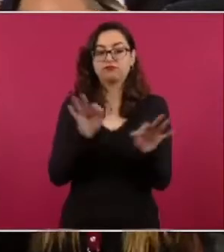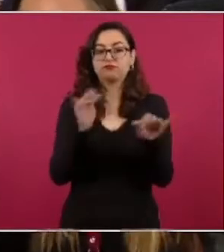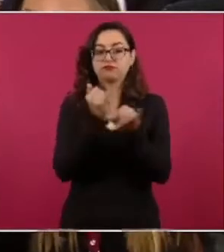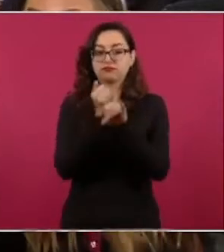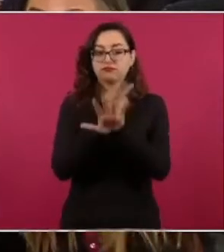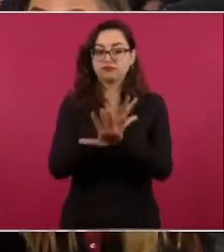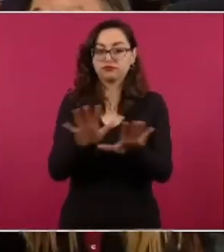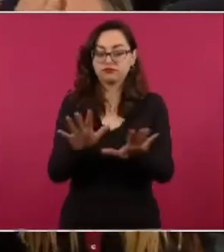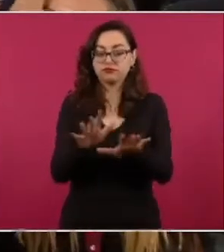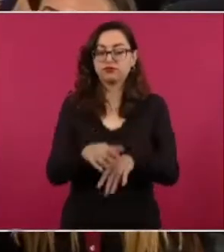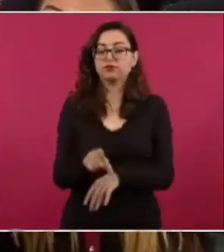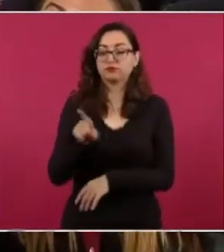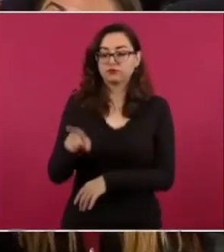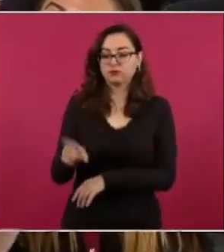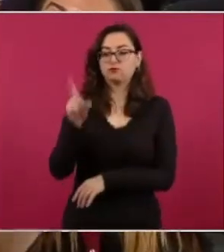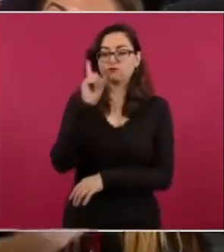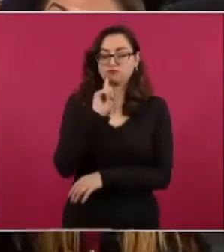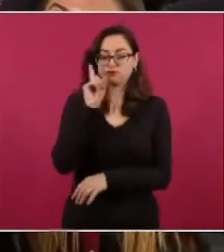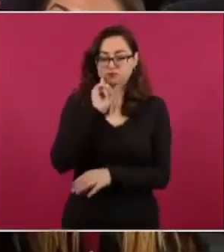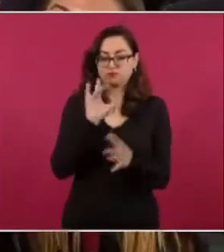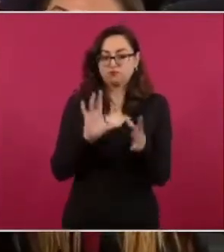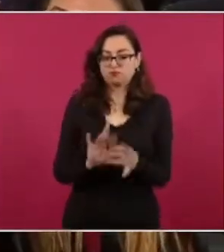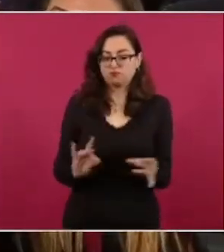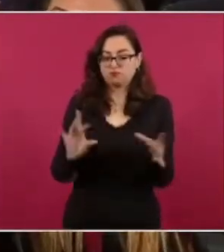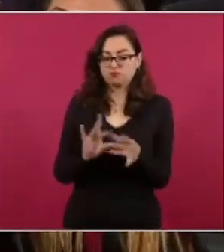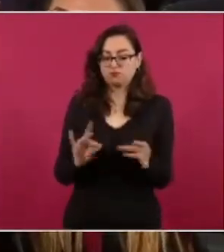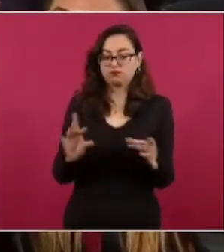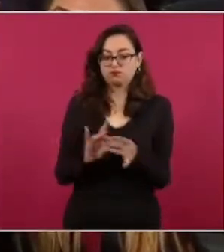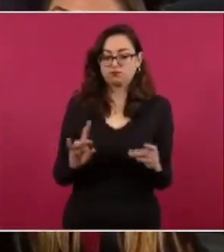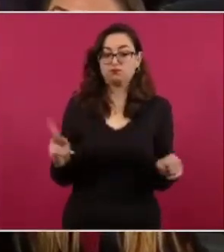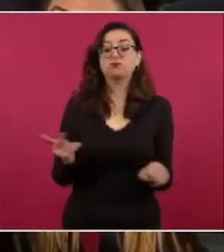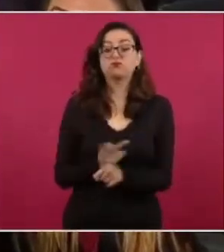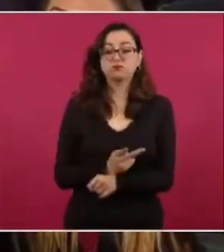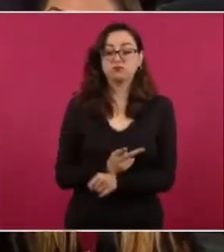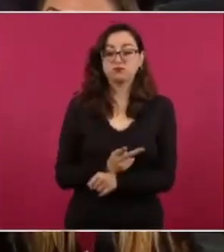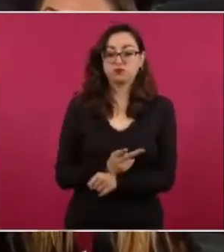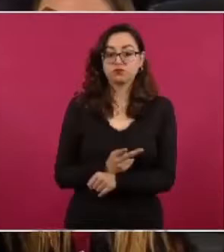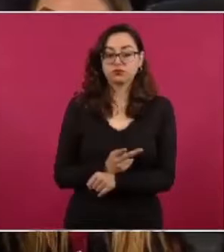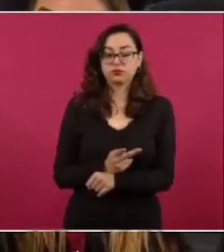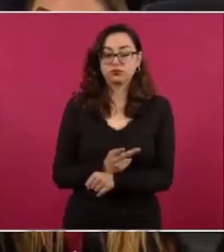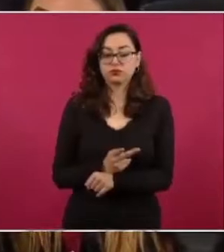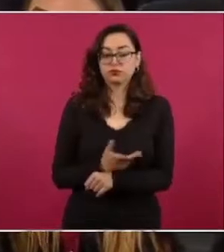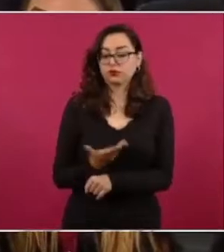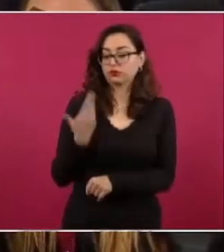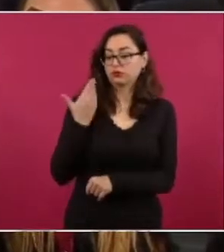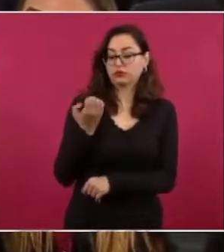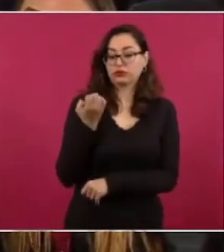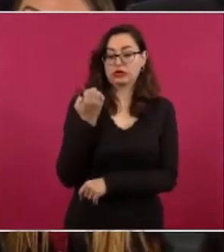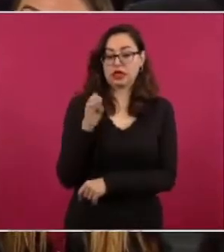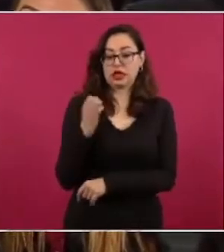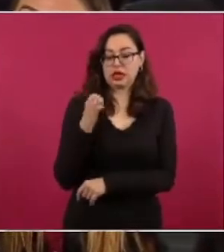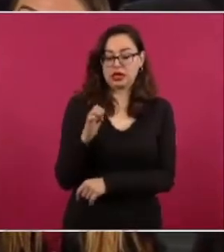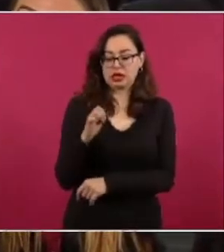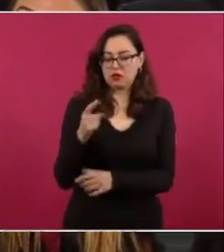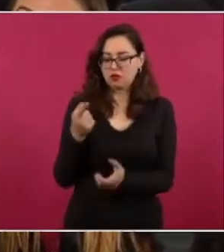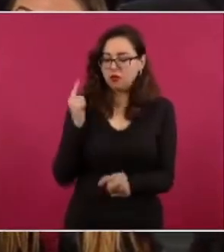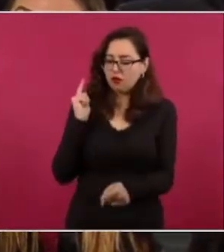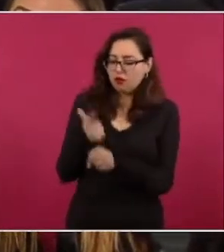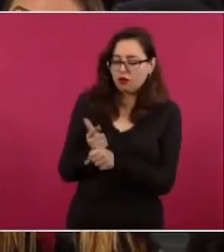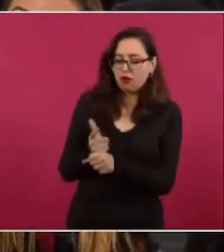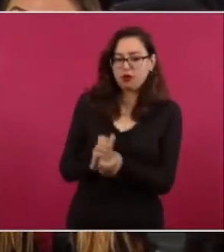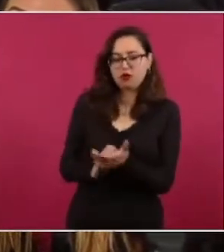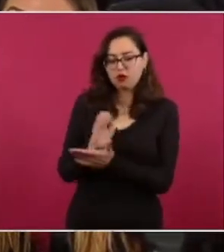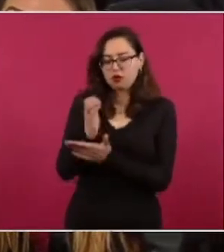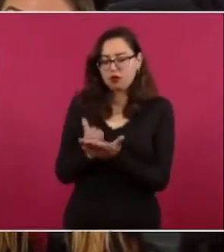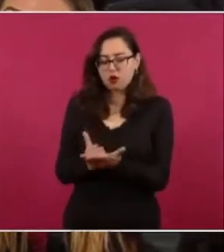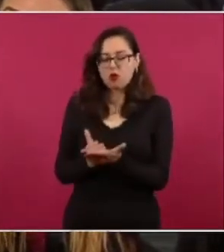en su conferencia ella misma dijo a finales de enero que denunció la corrupción por medio de un contrato